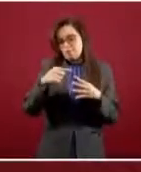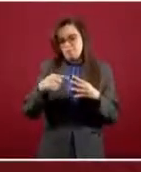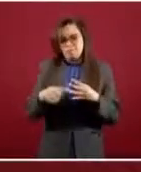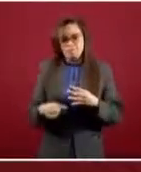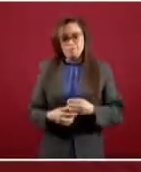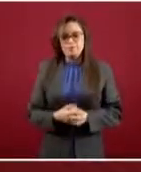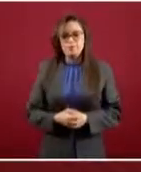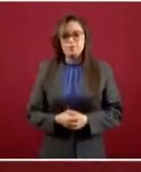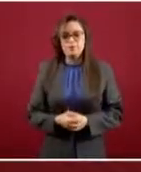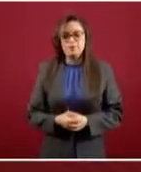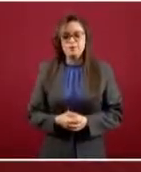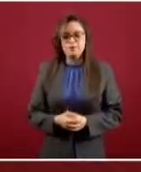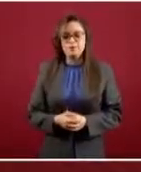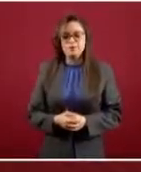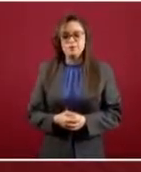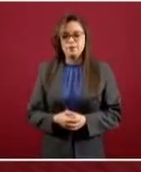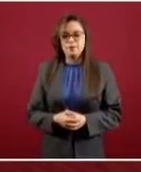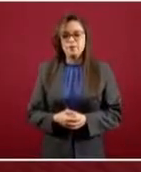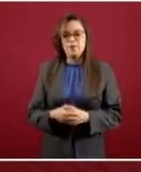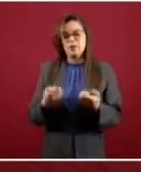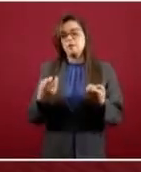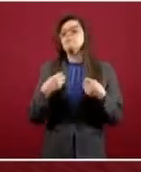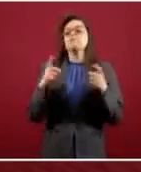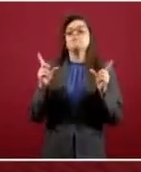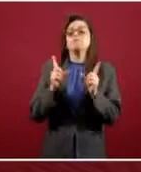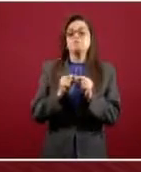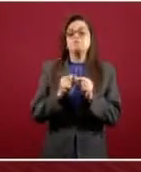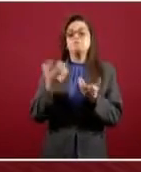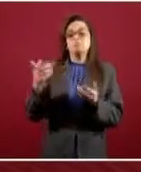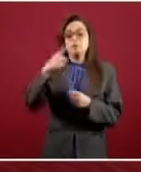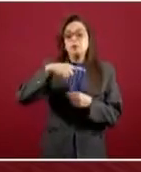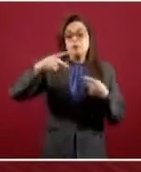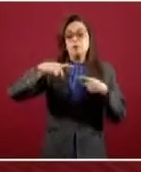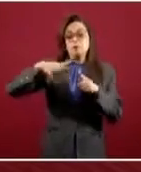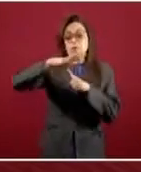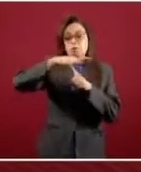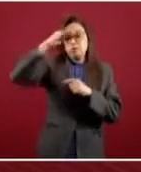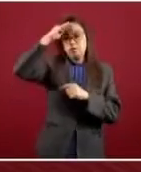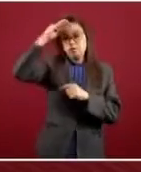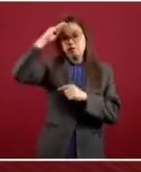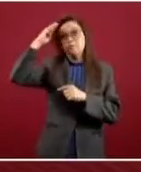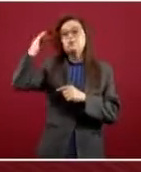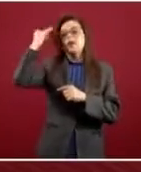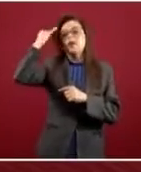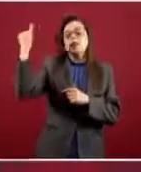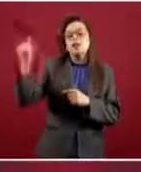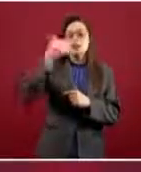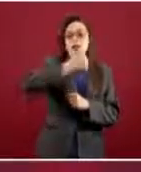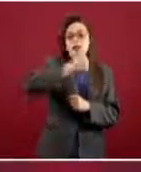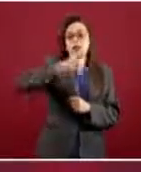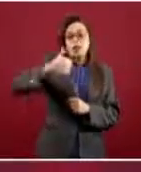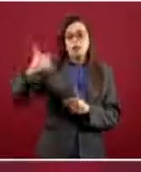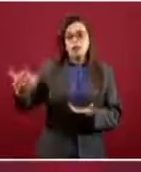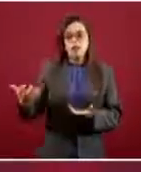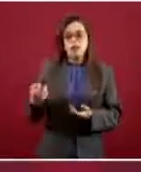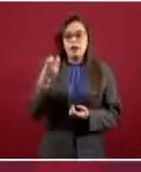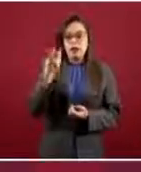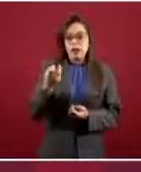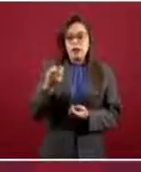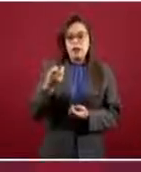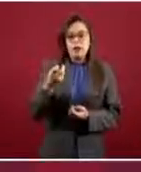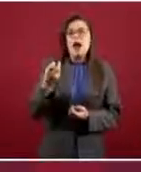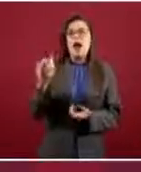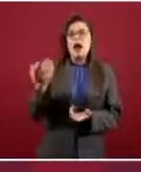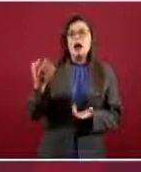Entonces, en resumidas cuentas, aunque la expectativa social de ciertas personas empieza a ponerle un